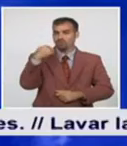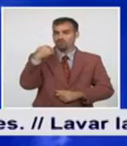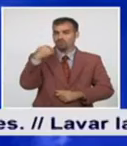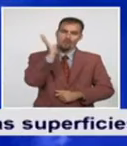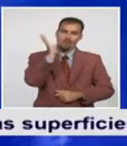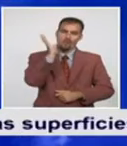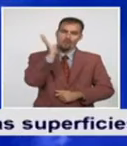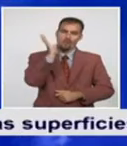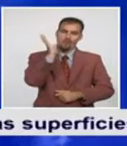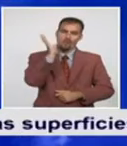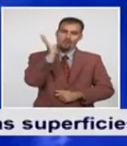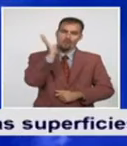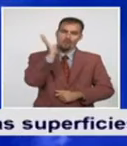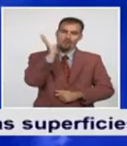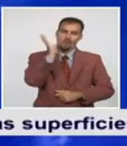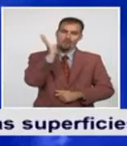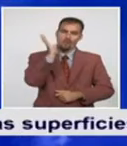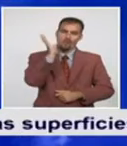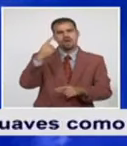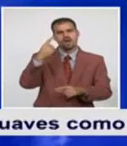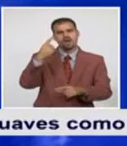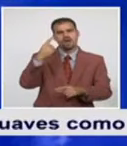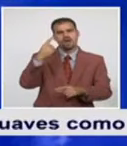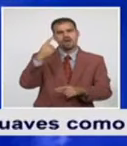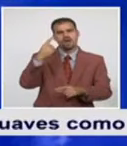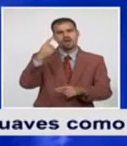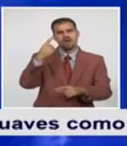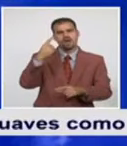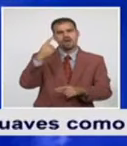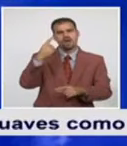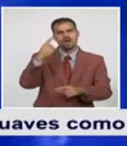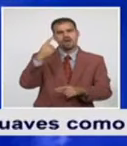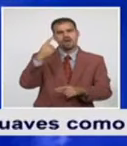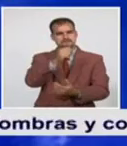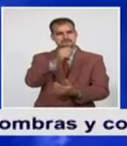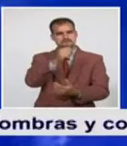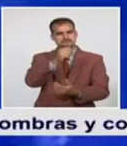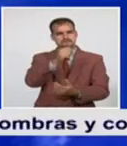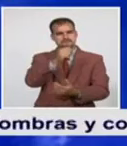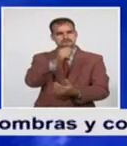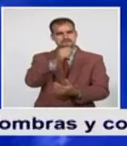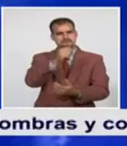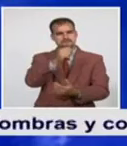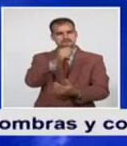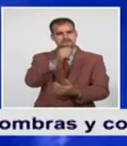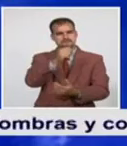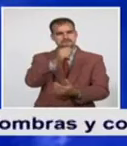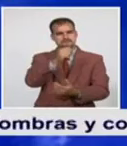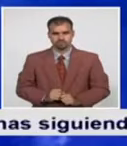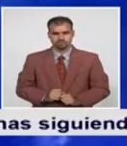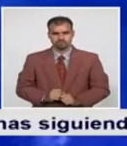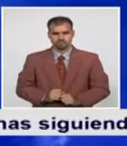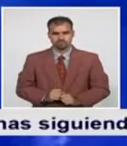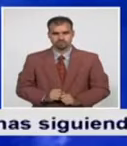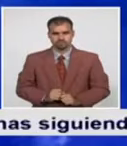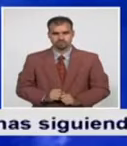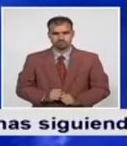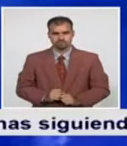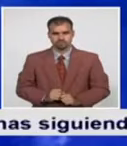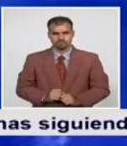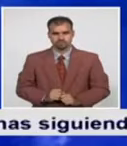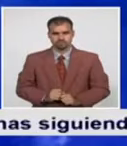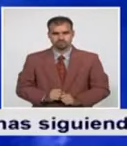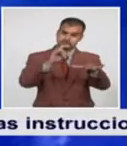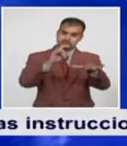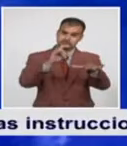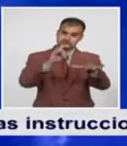en el Centro Internacional de Prensa, y hoy nuevamente celebramos sin desfilar. Creo que va a